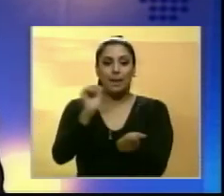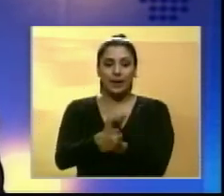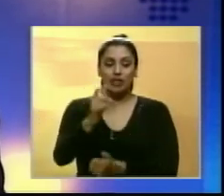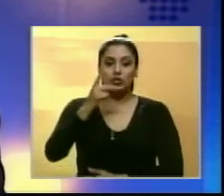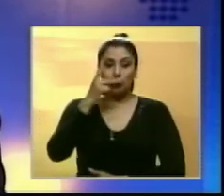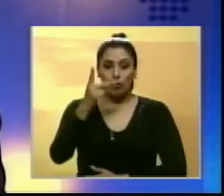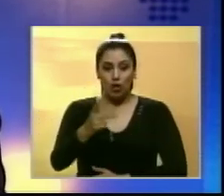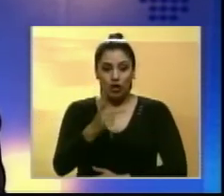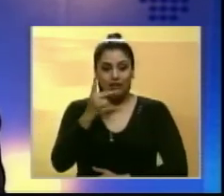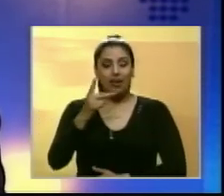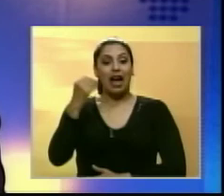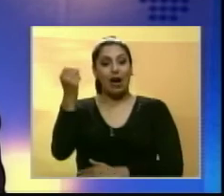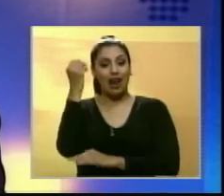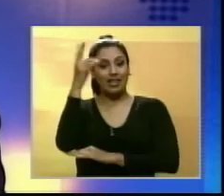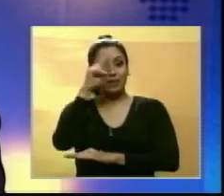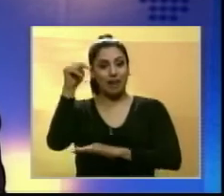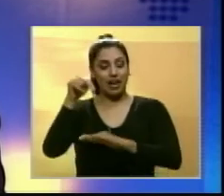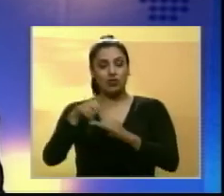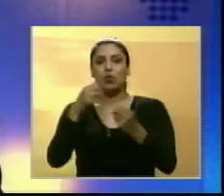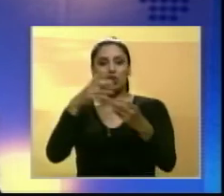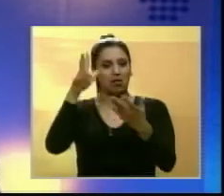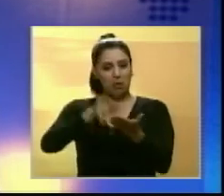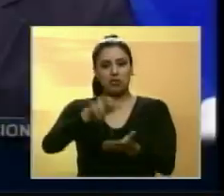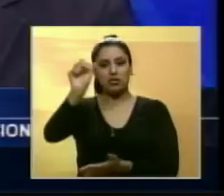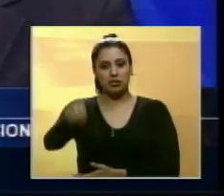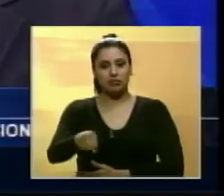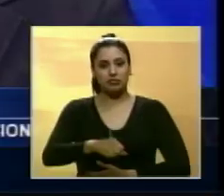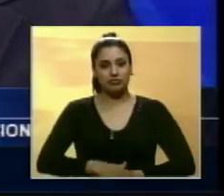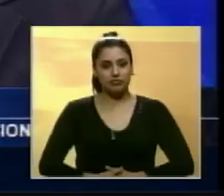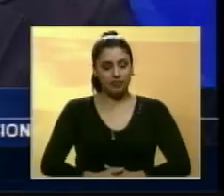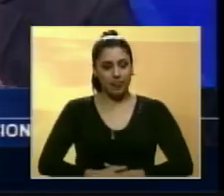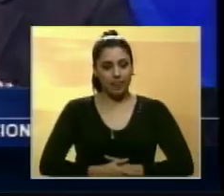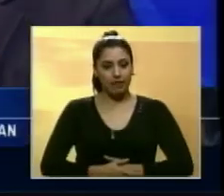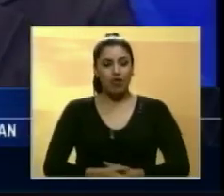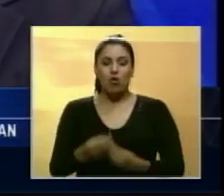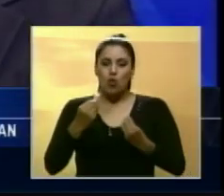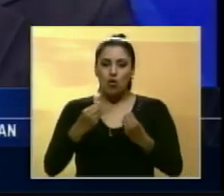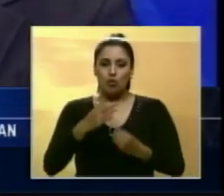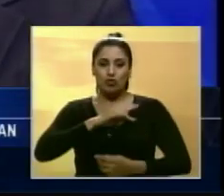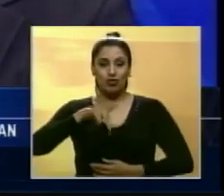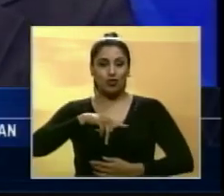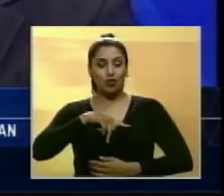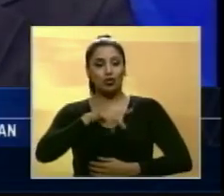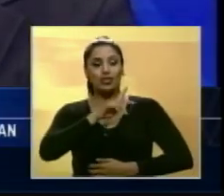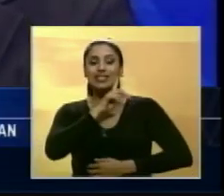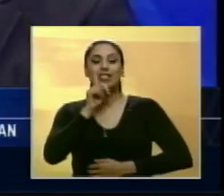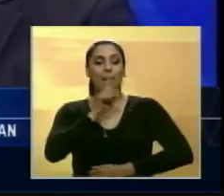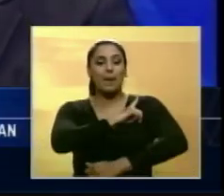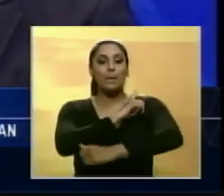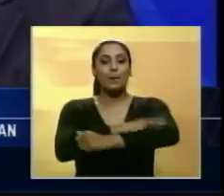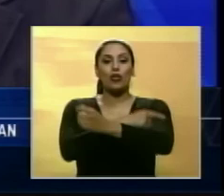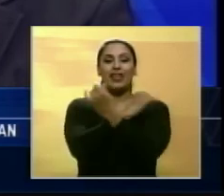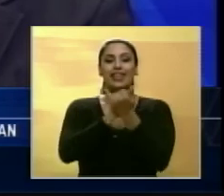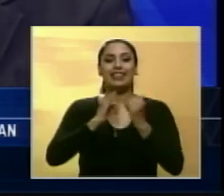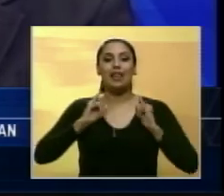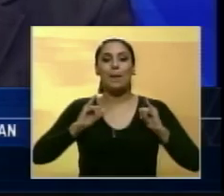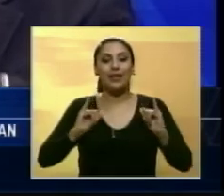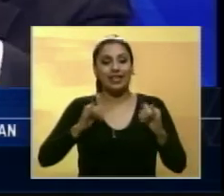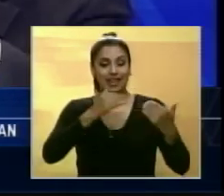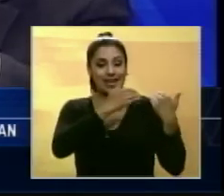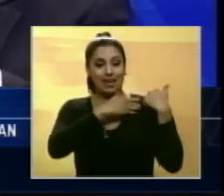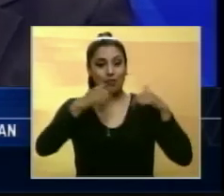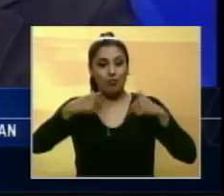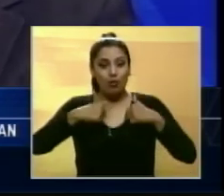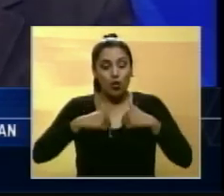Reconciliación Nacional, el Parlamento va a decretarla. Como poder autónomo e independiente, dentro de las facultades